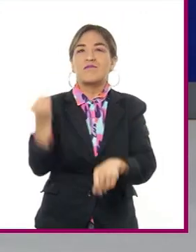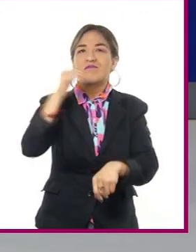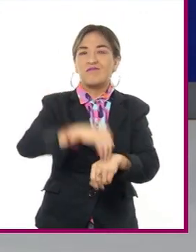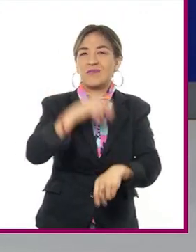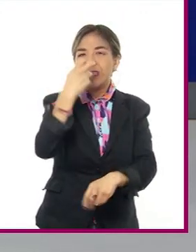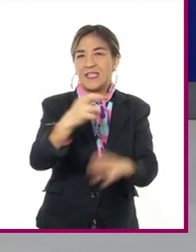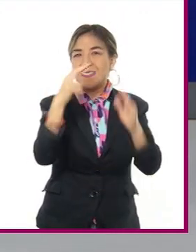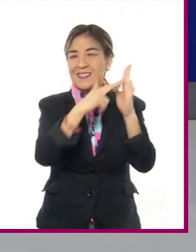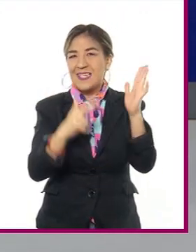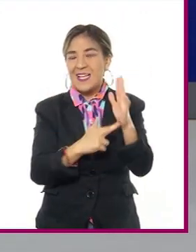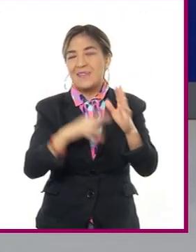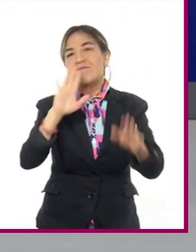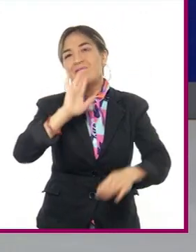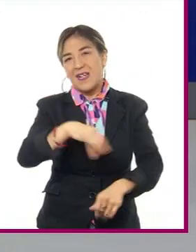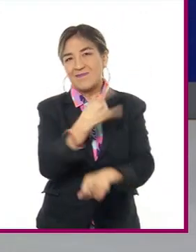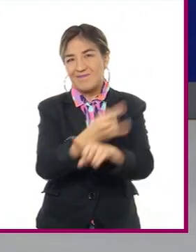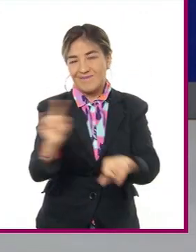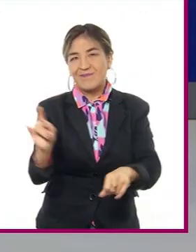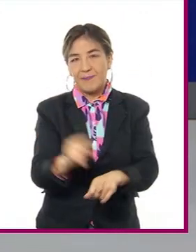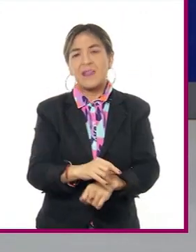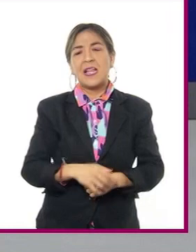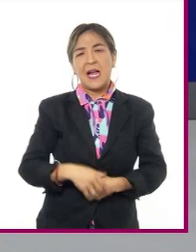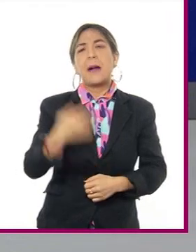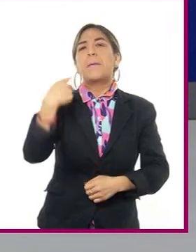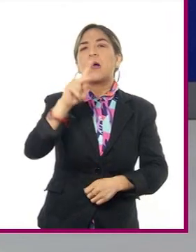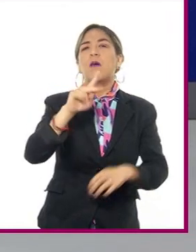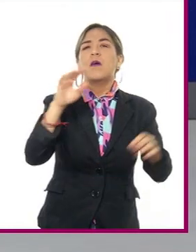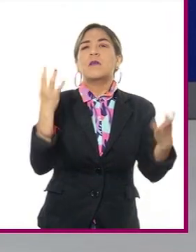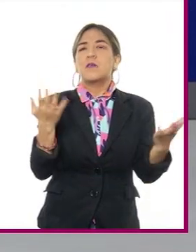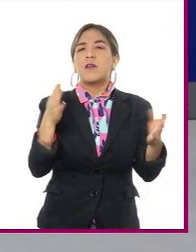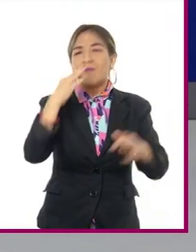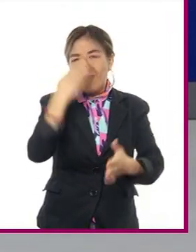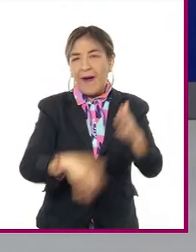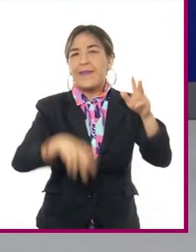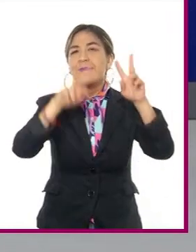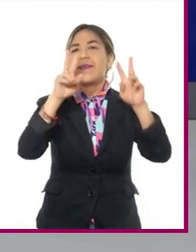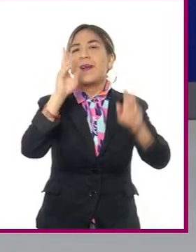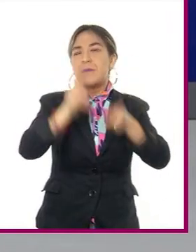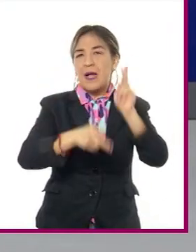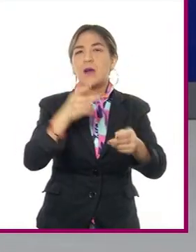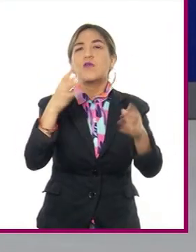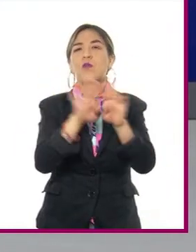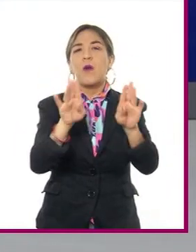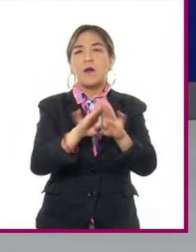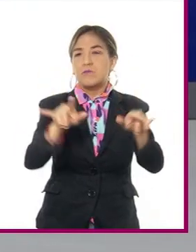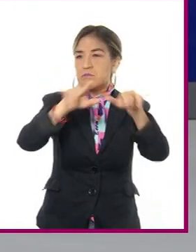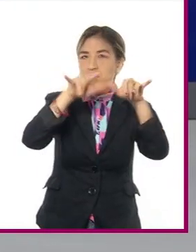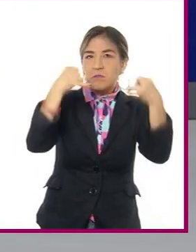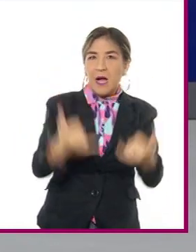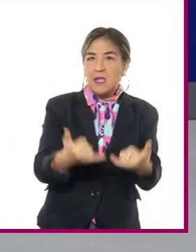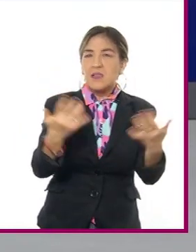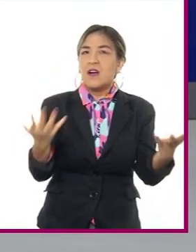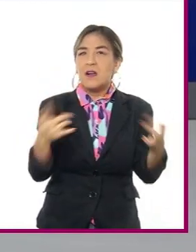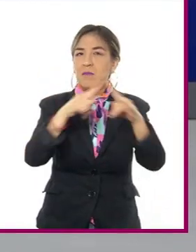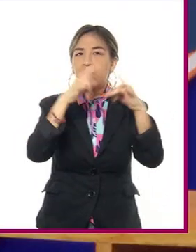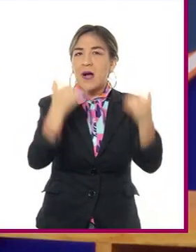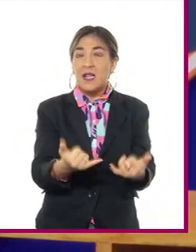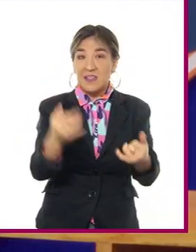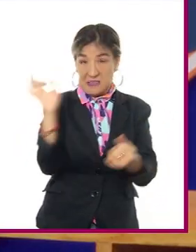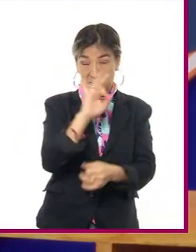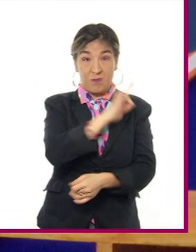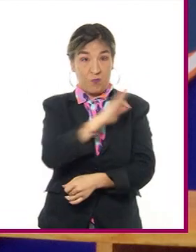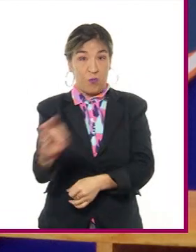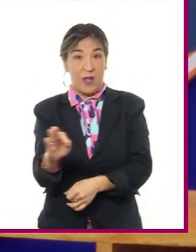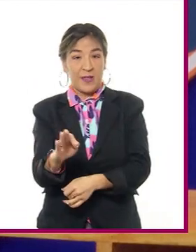profesor, pero no hemos hablado de lo que puede pasar si empatan. Y no pueden quedar empatados, ¿eh?